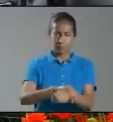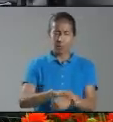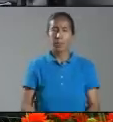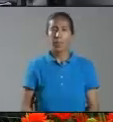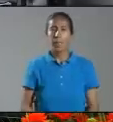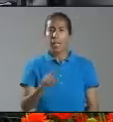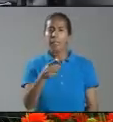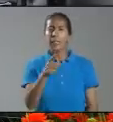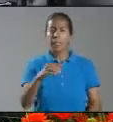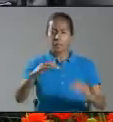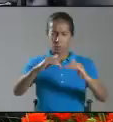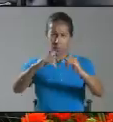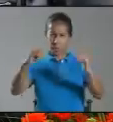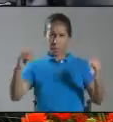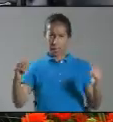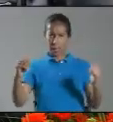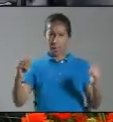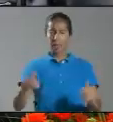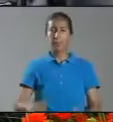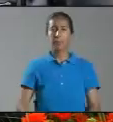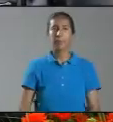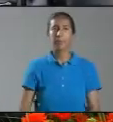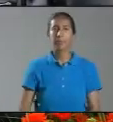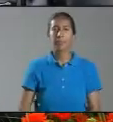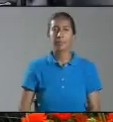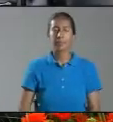¿Quién nos separará?